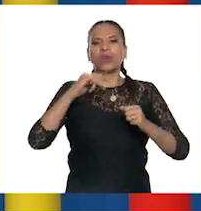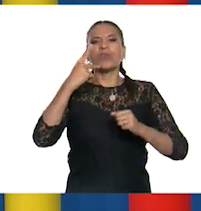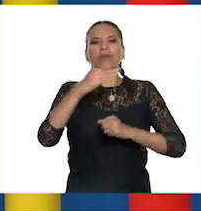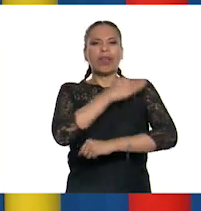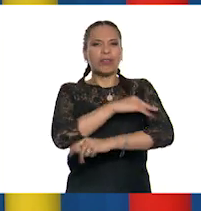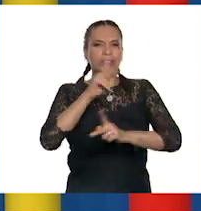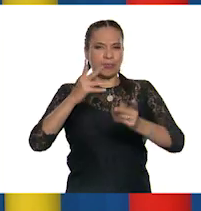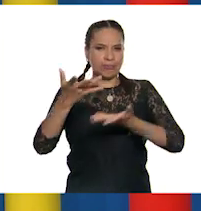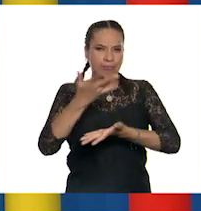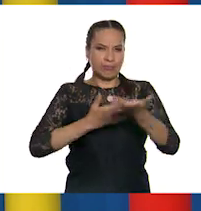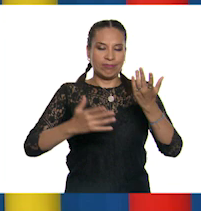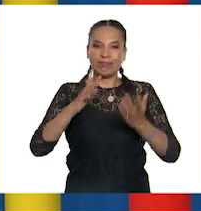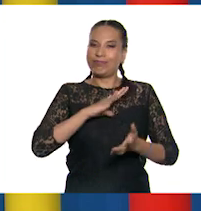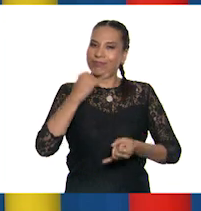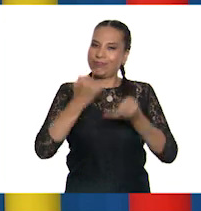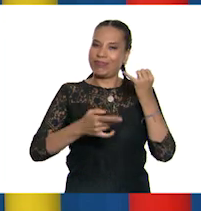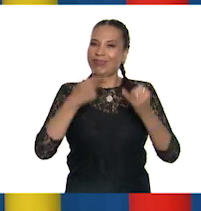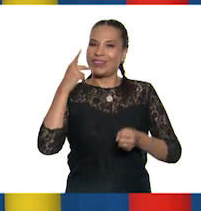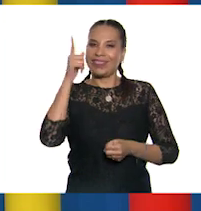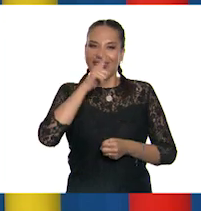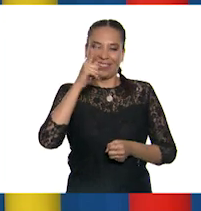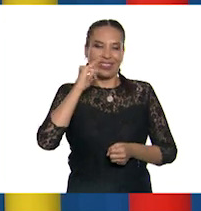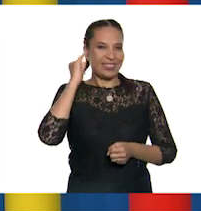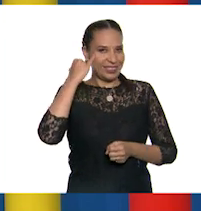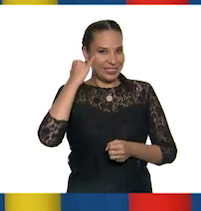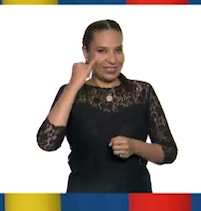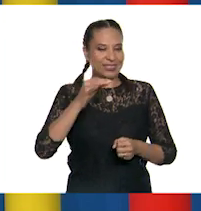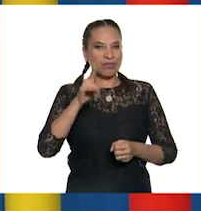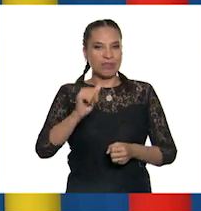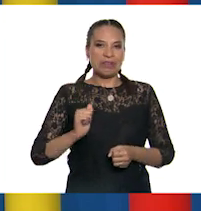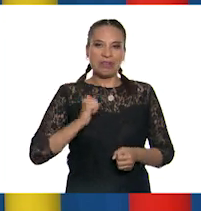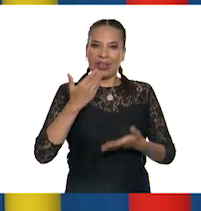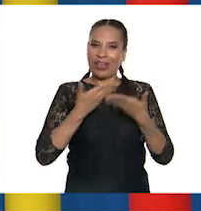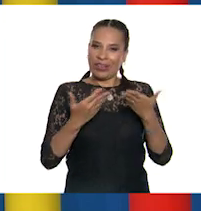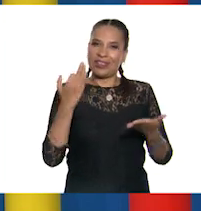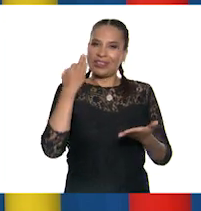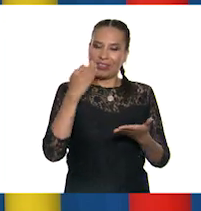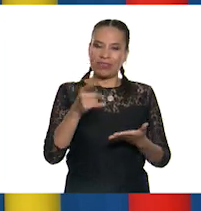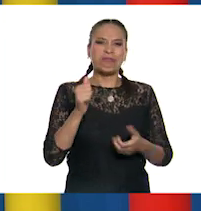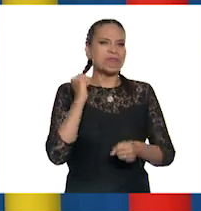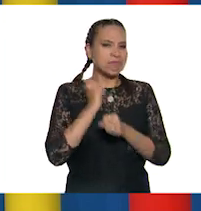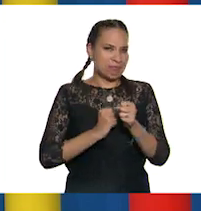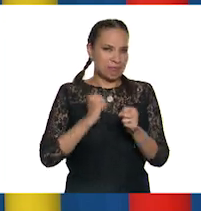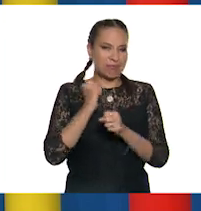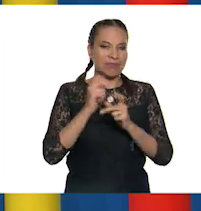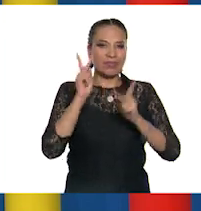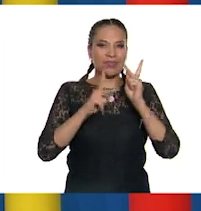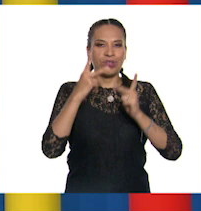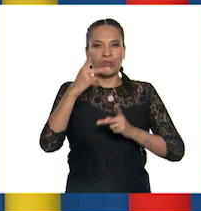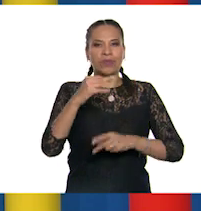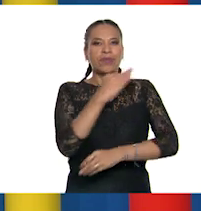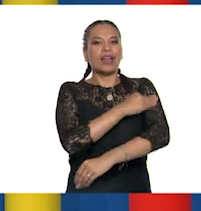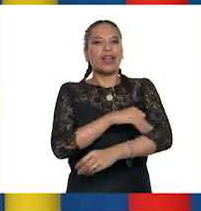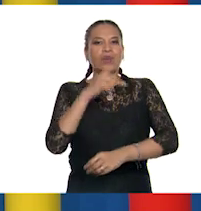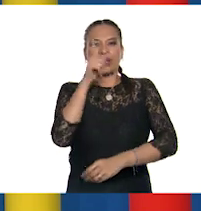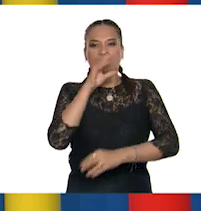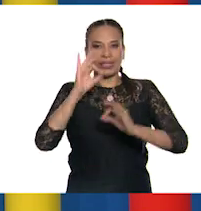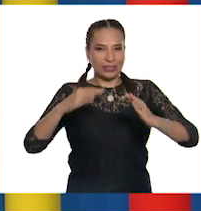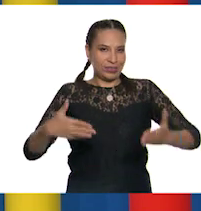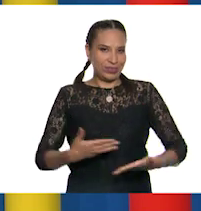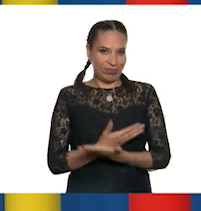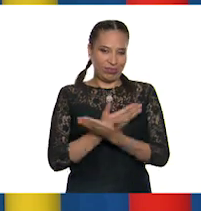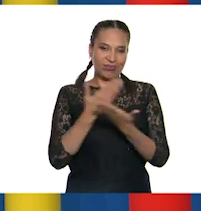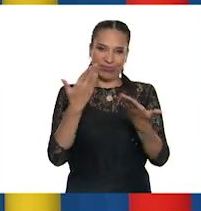familia. Si tienes la fortuna de hablar una lengua indígena, aprovecha también este momento para practicarla y platica con tu familia en tu lengua